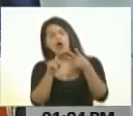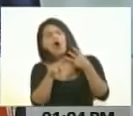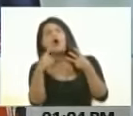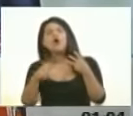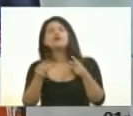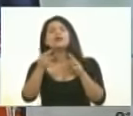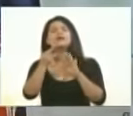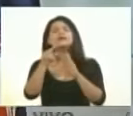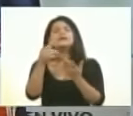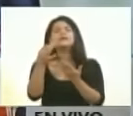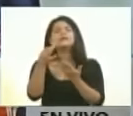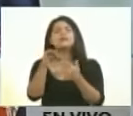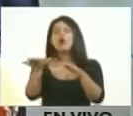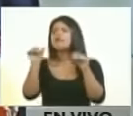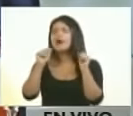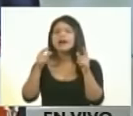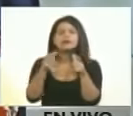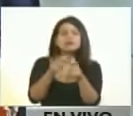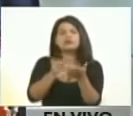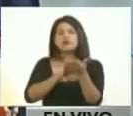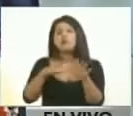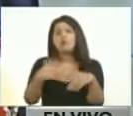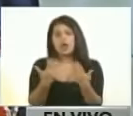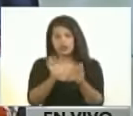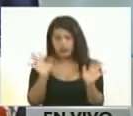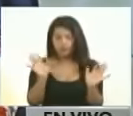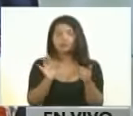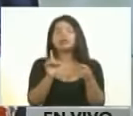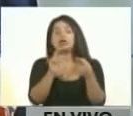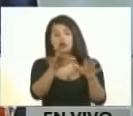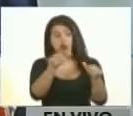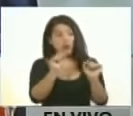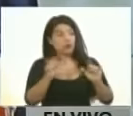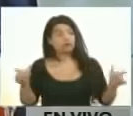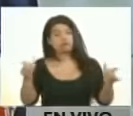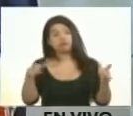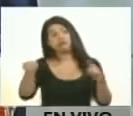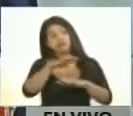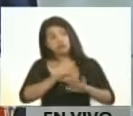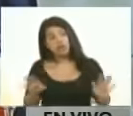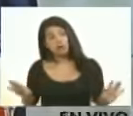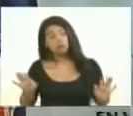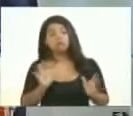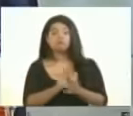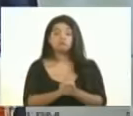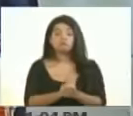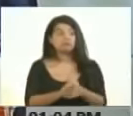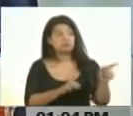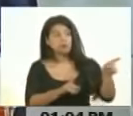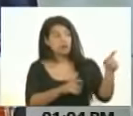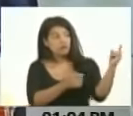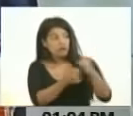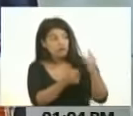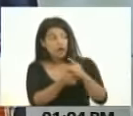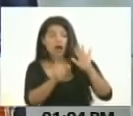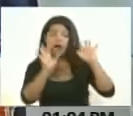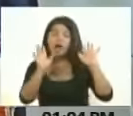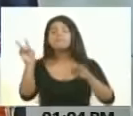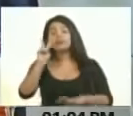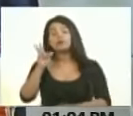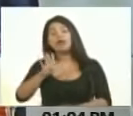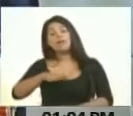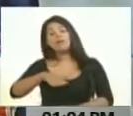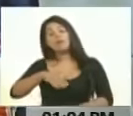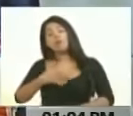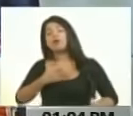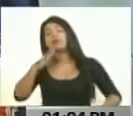del Mercosur que corresponde. Ahora bien, Venezuela se reserva las acciones legales que le competen y le corresponden,